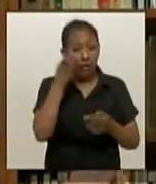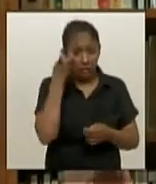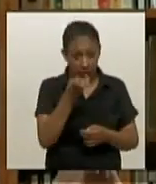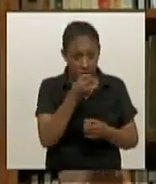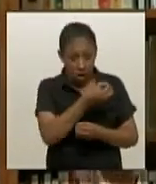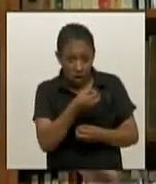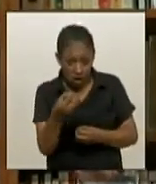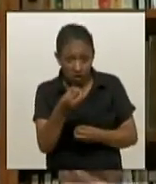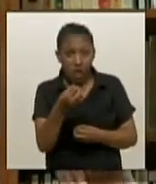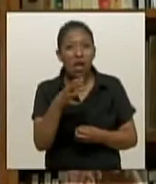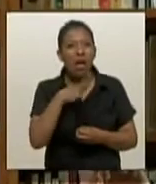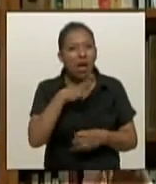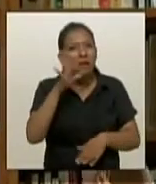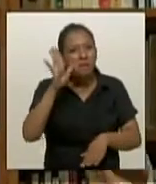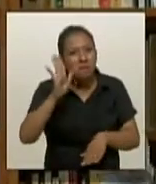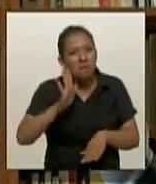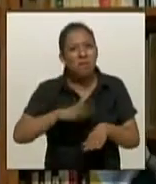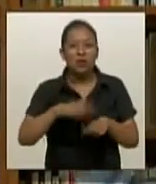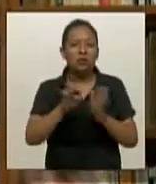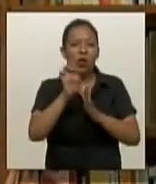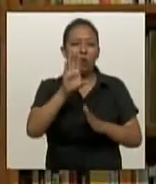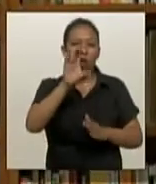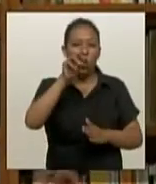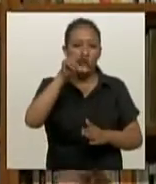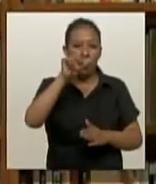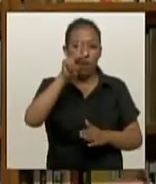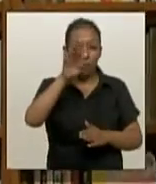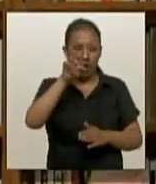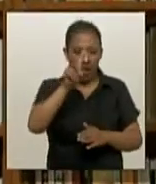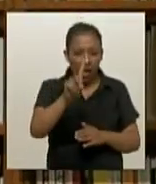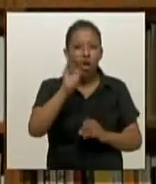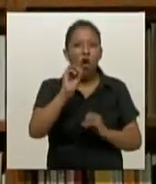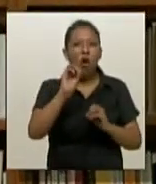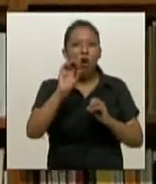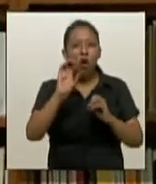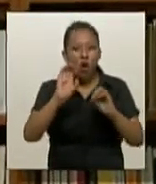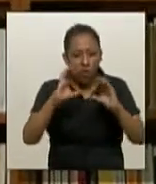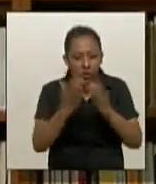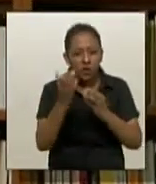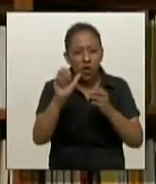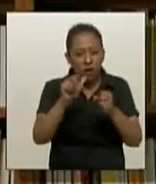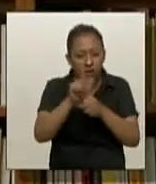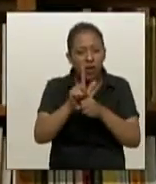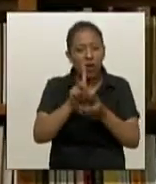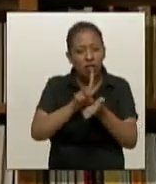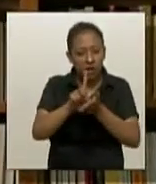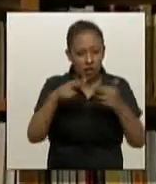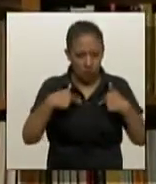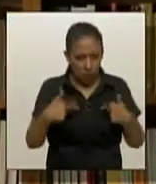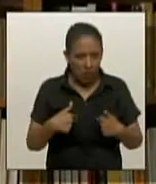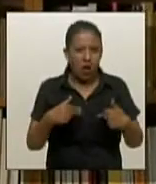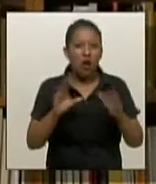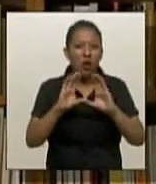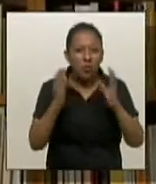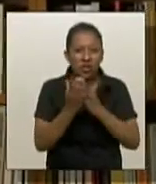más, digamos, en CONAPRED o en la Comisión Nacional de Derechos Humanos o las comisiones de los estados, del